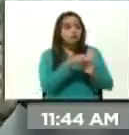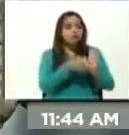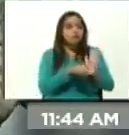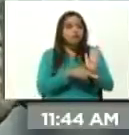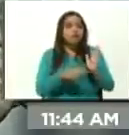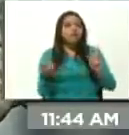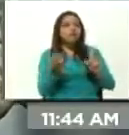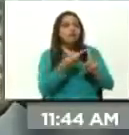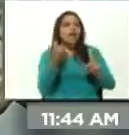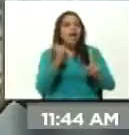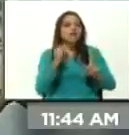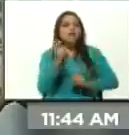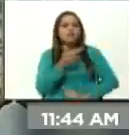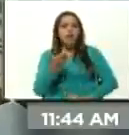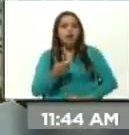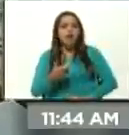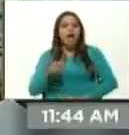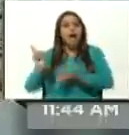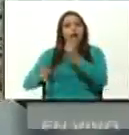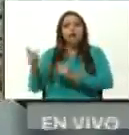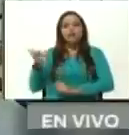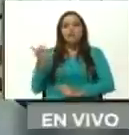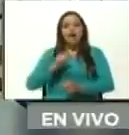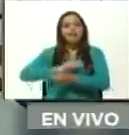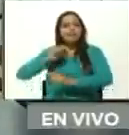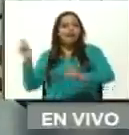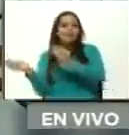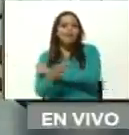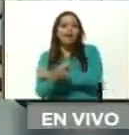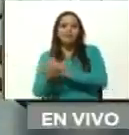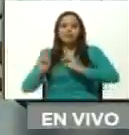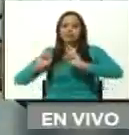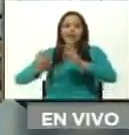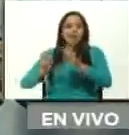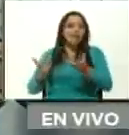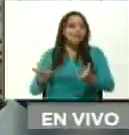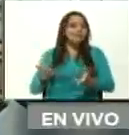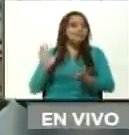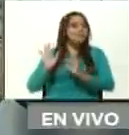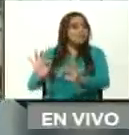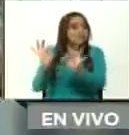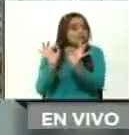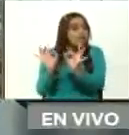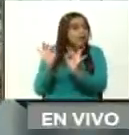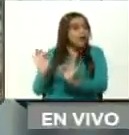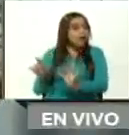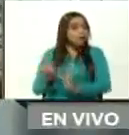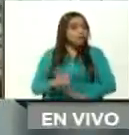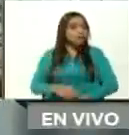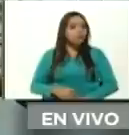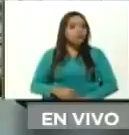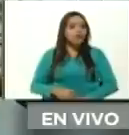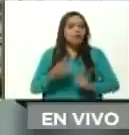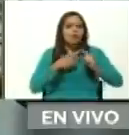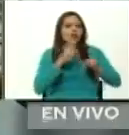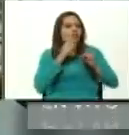esa fase es que estamos. Para los que han buscado distorsionar, lamentablemente, un tema tan delicado como este. La verdad es